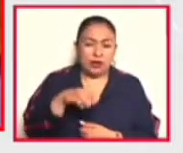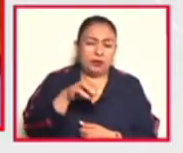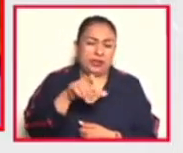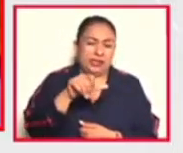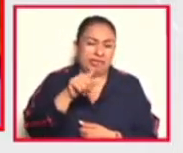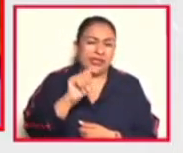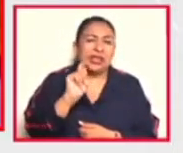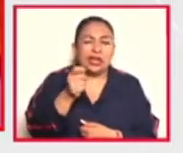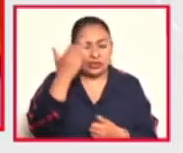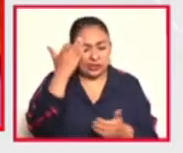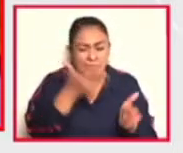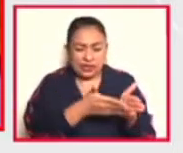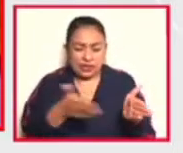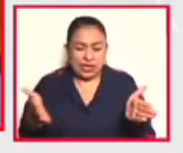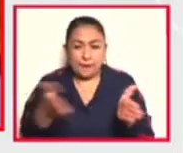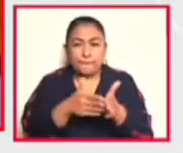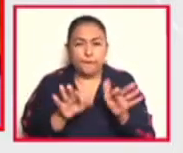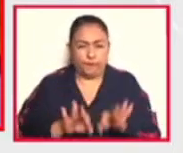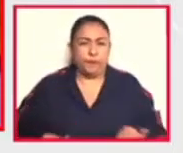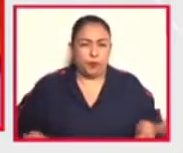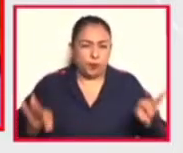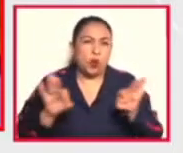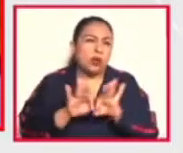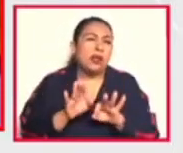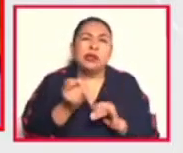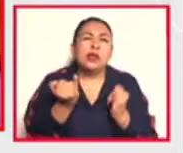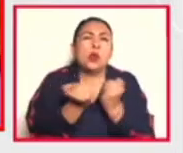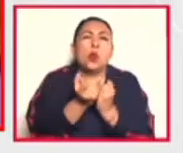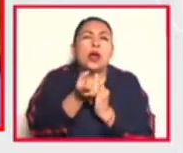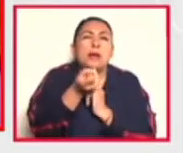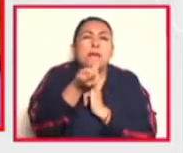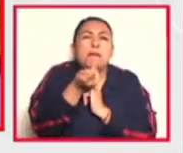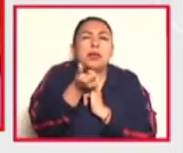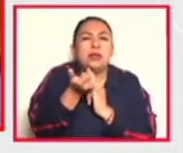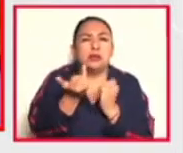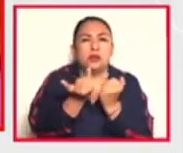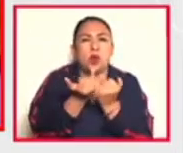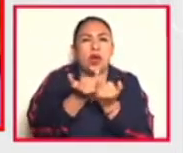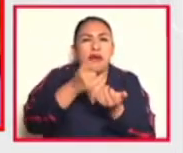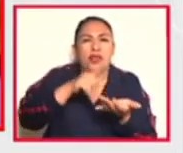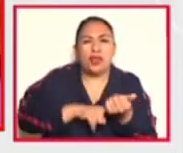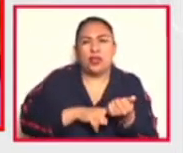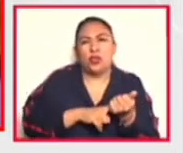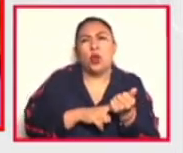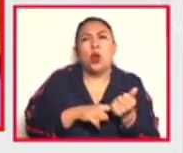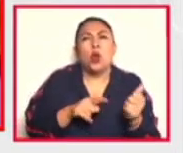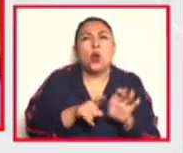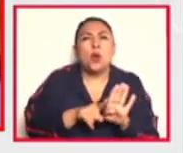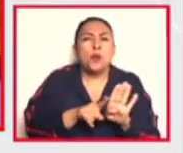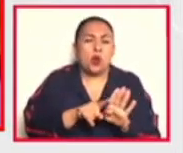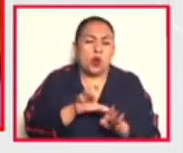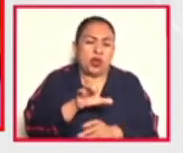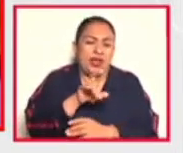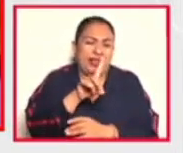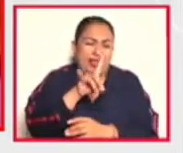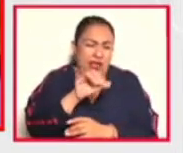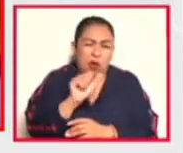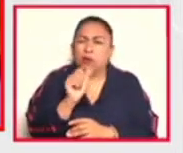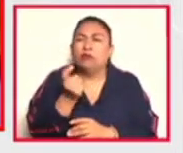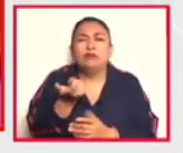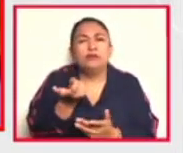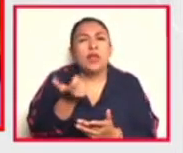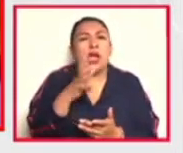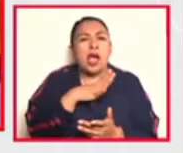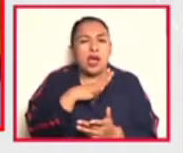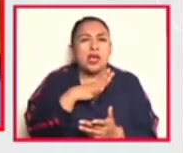fase importante, como si fuera una diástole de un latido cardíaco, ¿no? En este caso, digamos, es la existencia